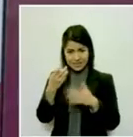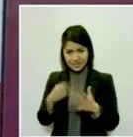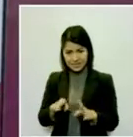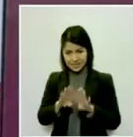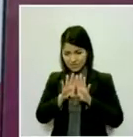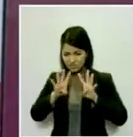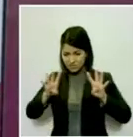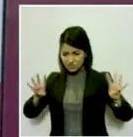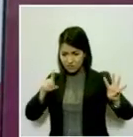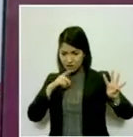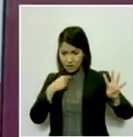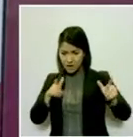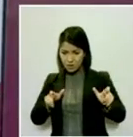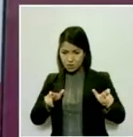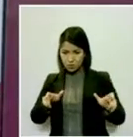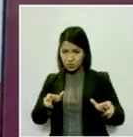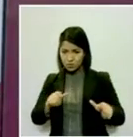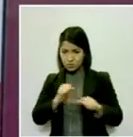es clarísimo.